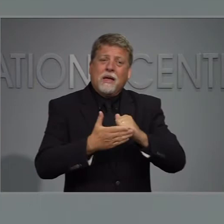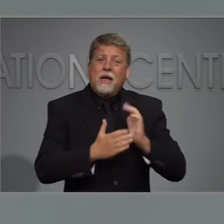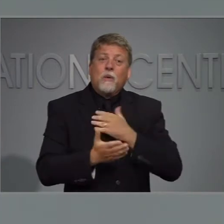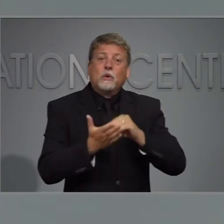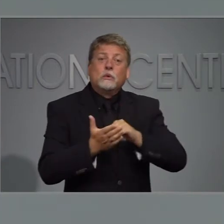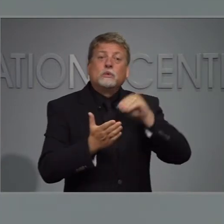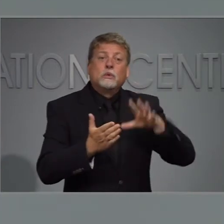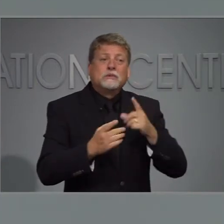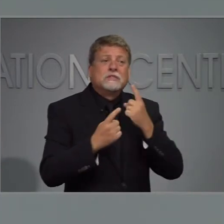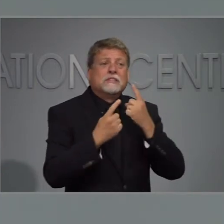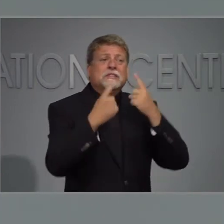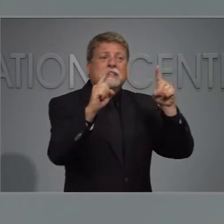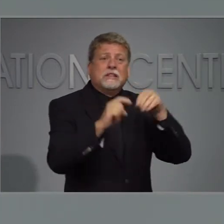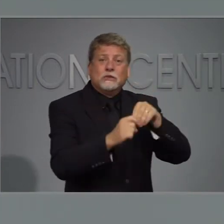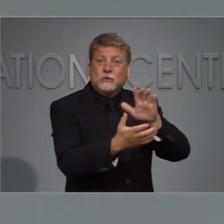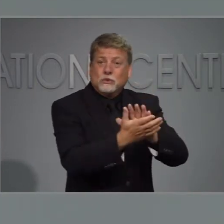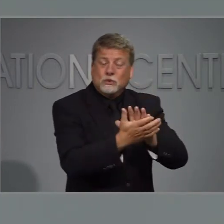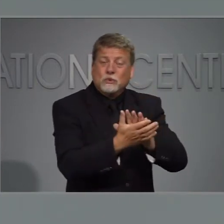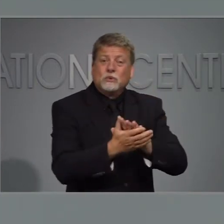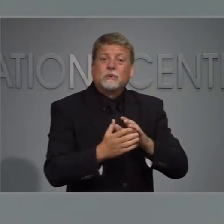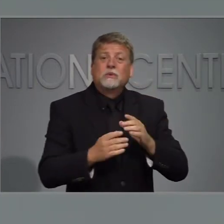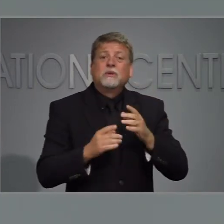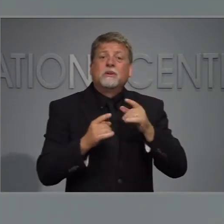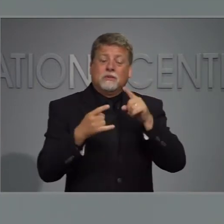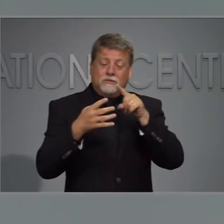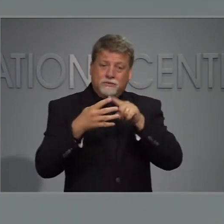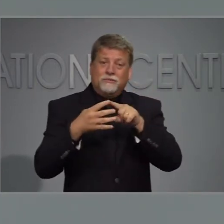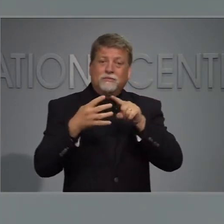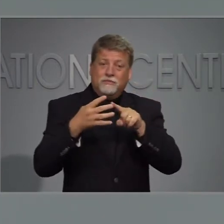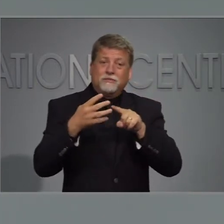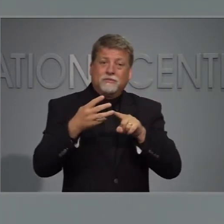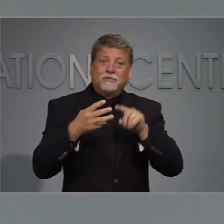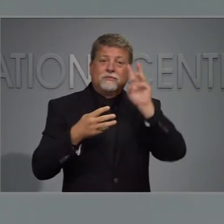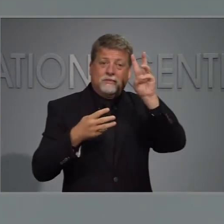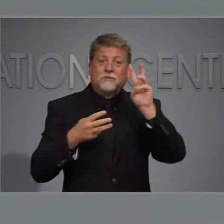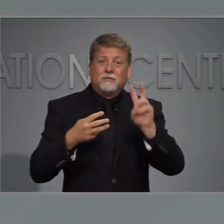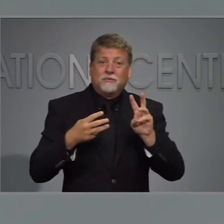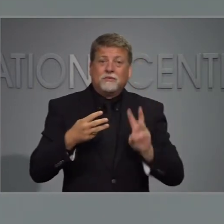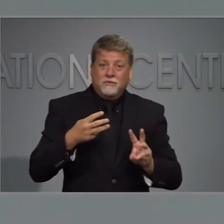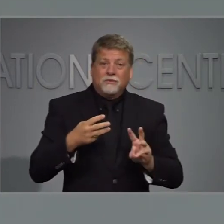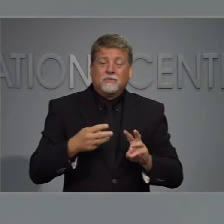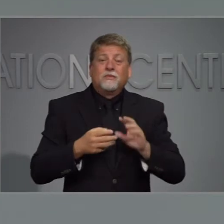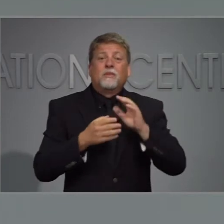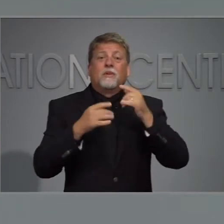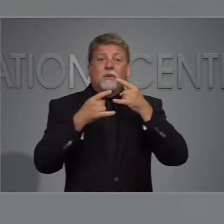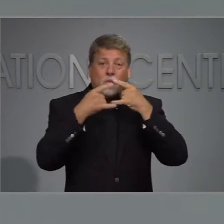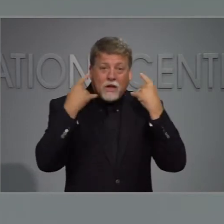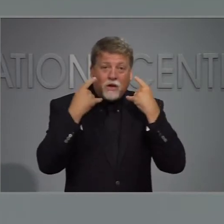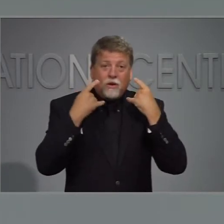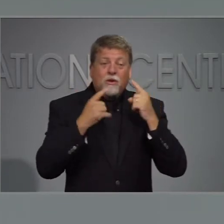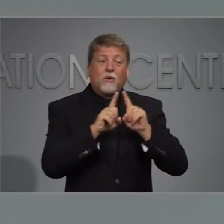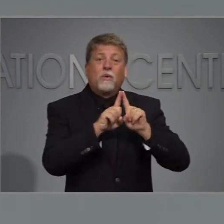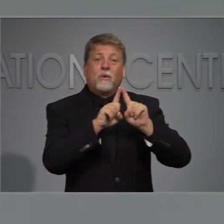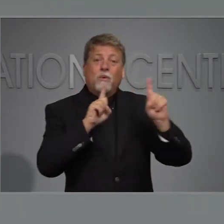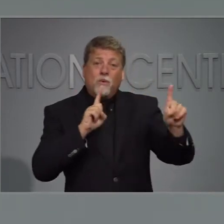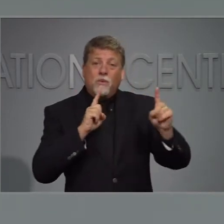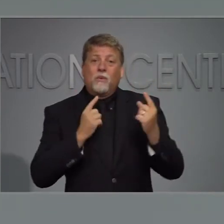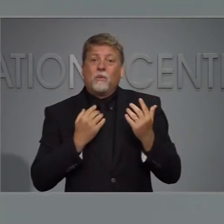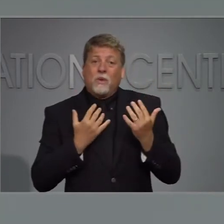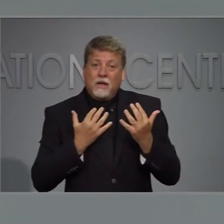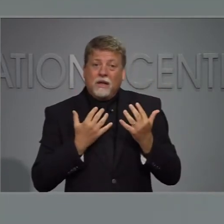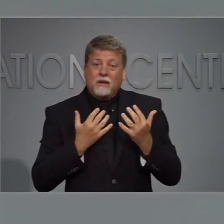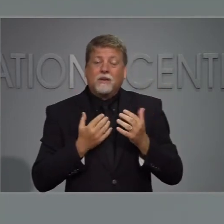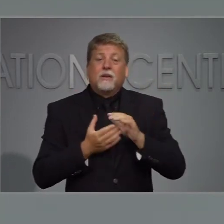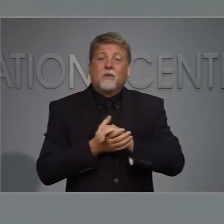tengan éxito los estudiantes aquí, que lleven sus mascarillas esperándose 6 pies y lavándose